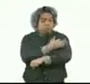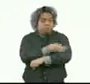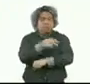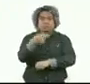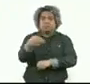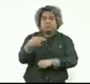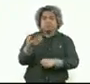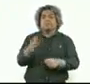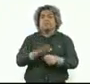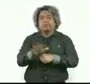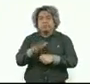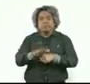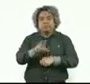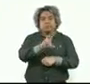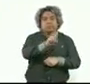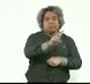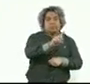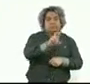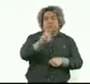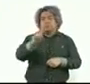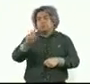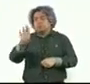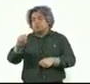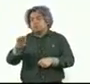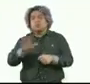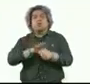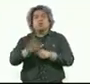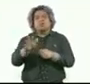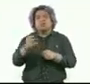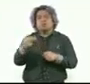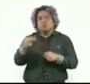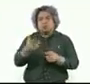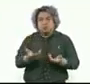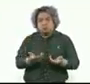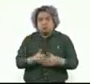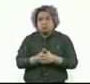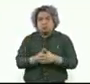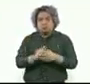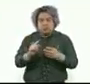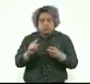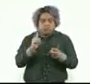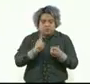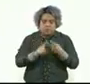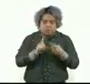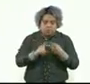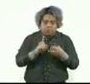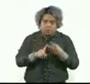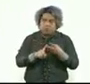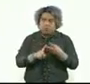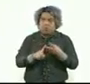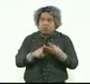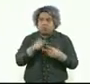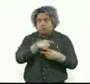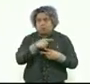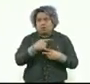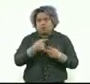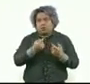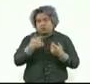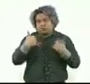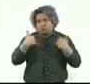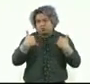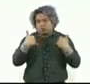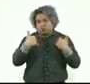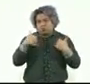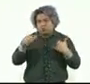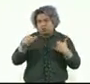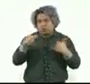las personas de 30 años, y en el caso de estos menores de edad, ¿se les va